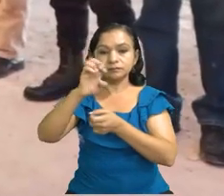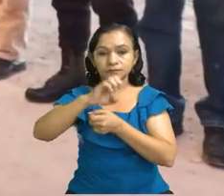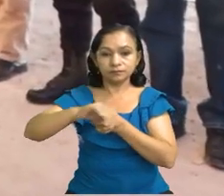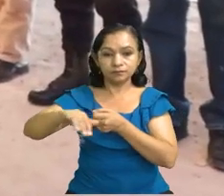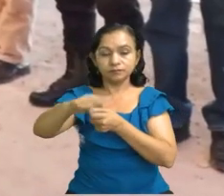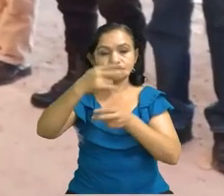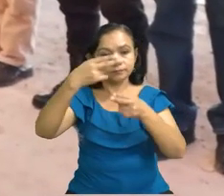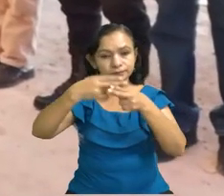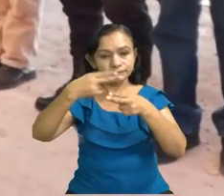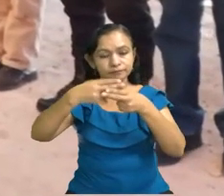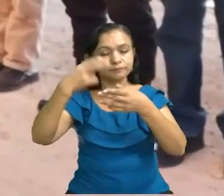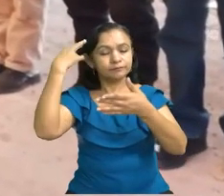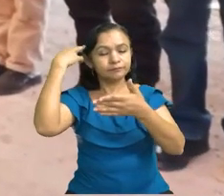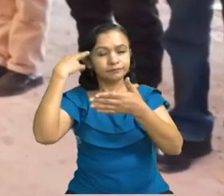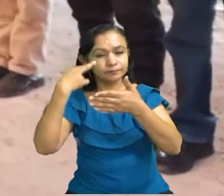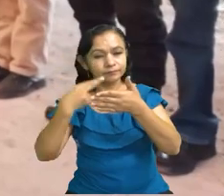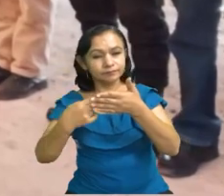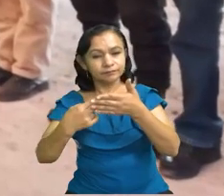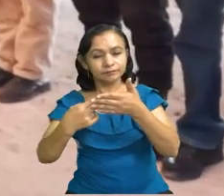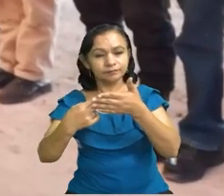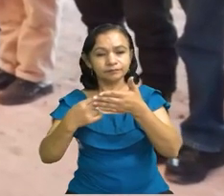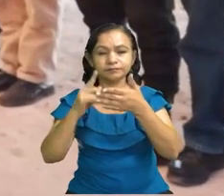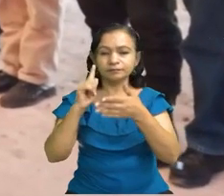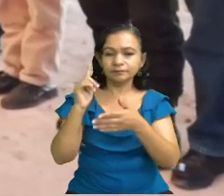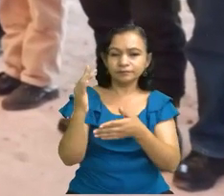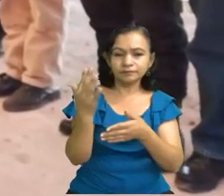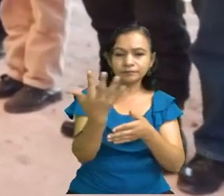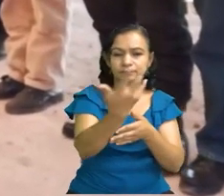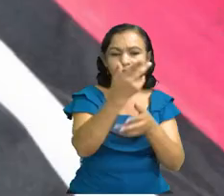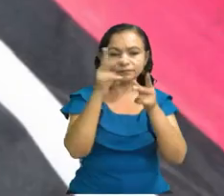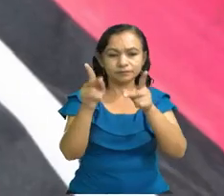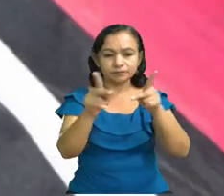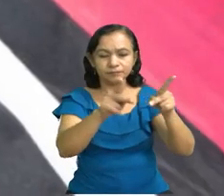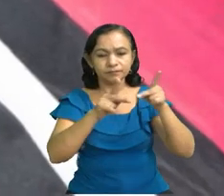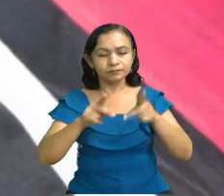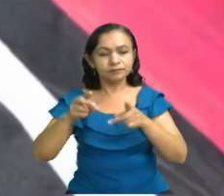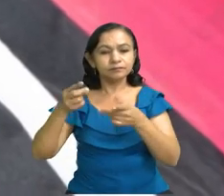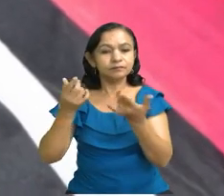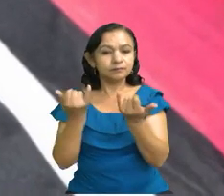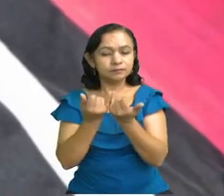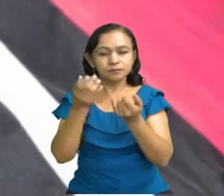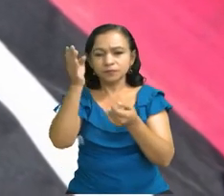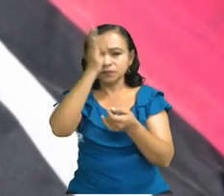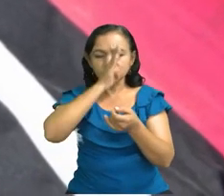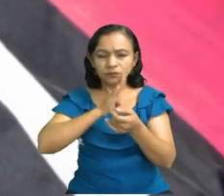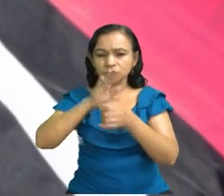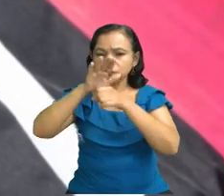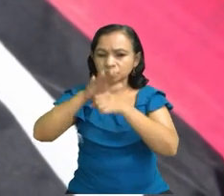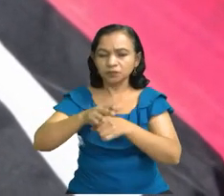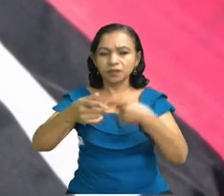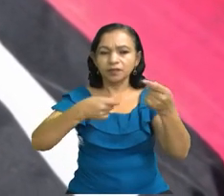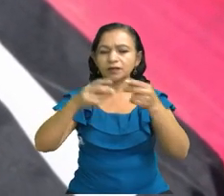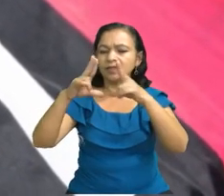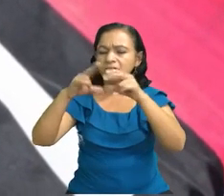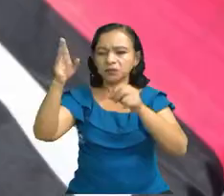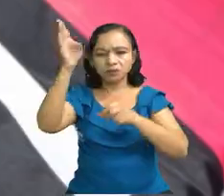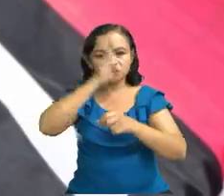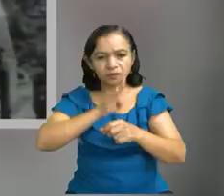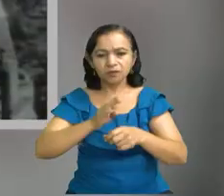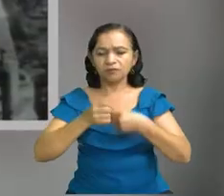su nombre y su recuerdo queda entre los patriotas inmortales que jamás se rindieron y jamás vendieron a su